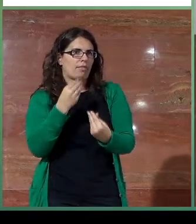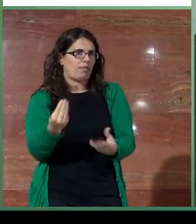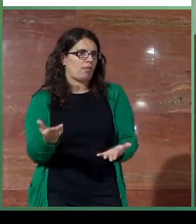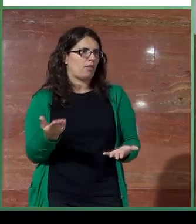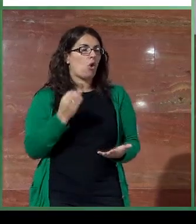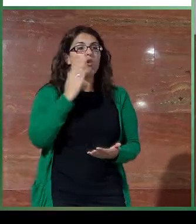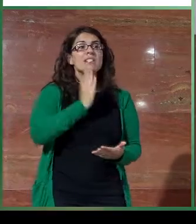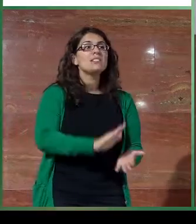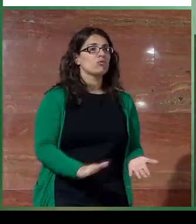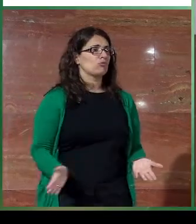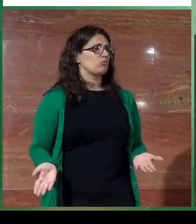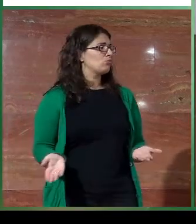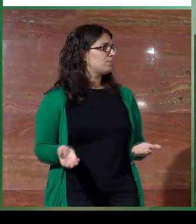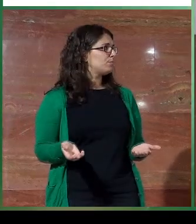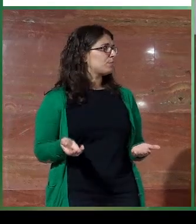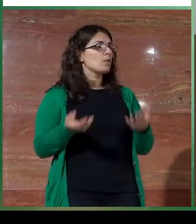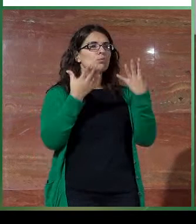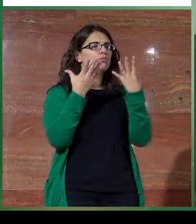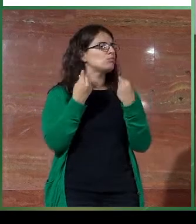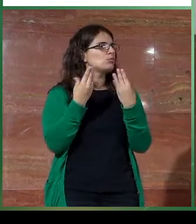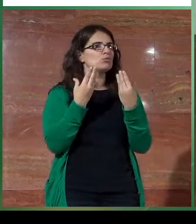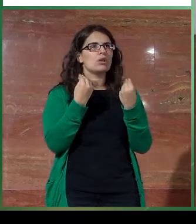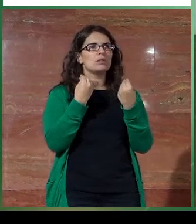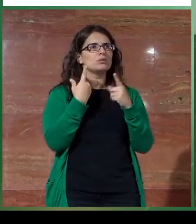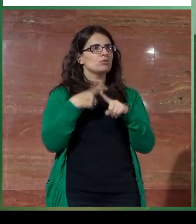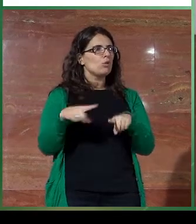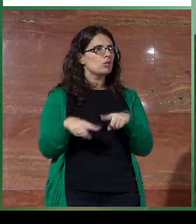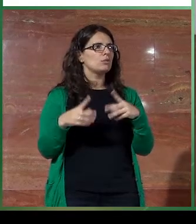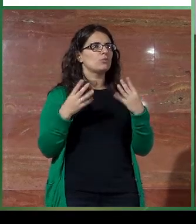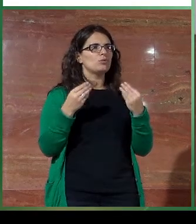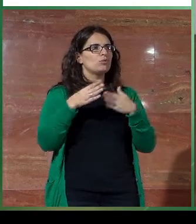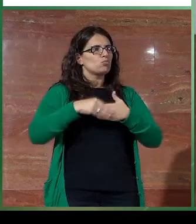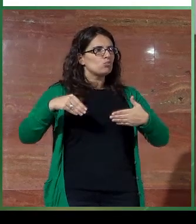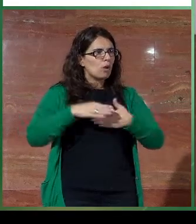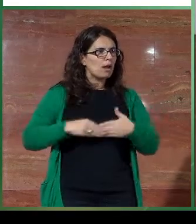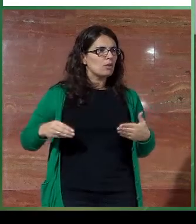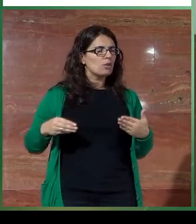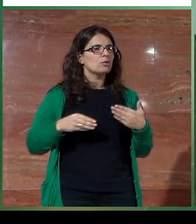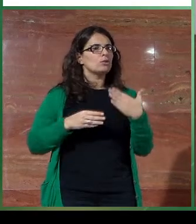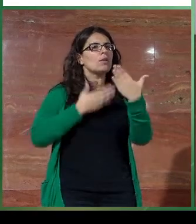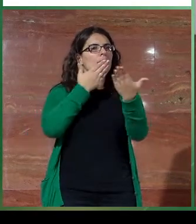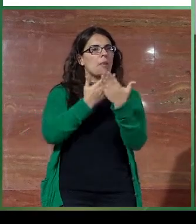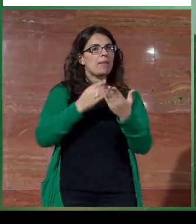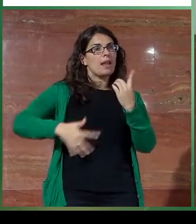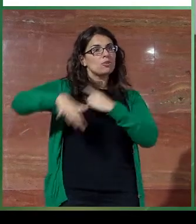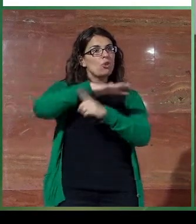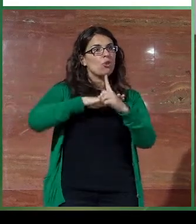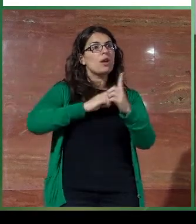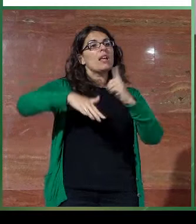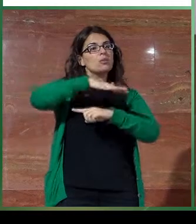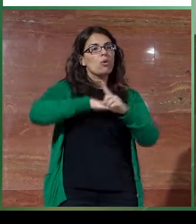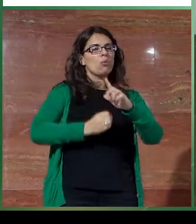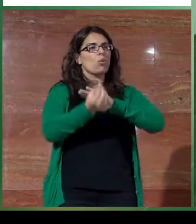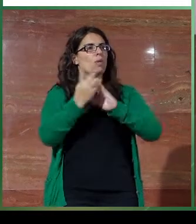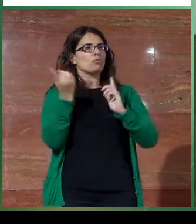los niños, en fin, un montón de usuarios que demandan del entorno algo que el entorno no les produce. Pero